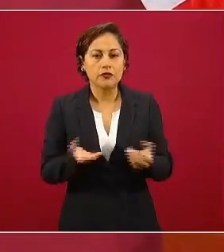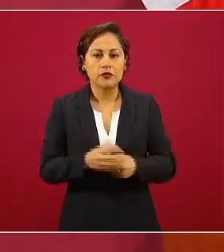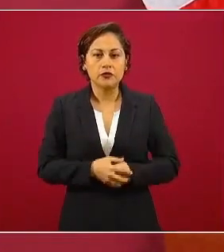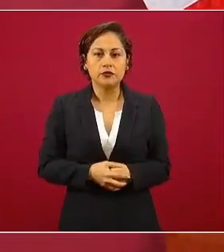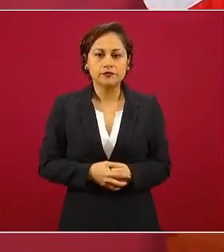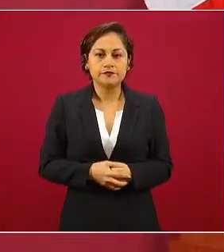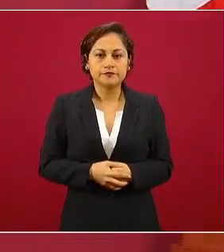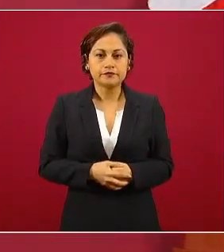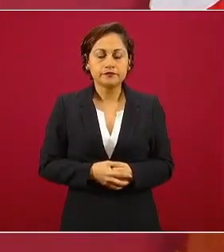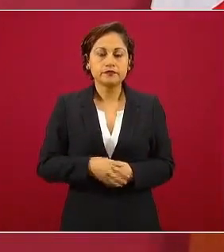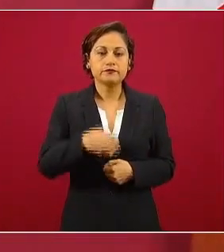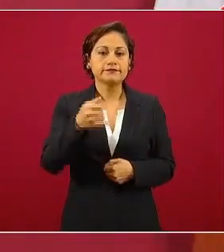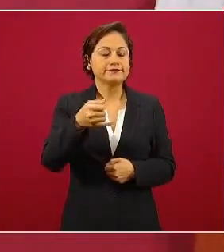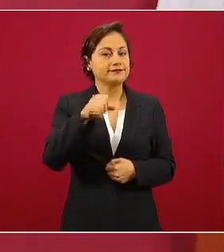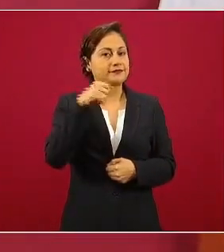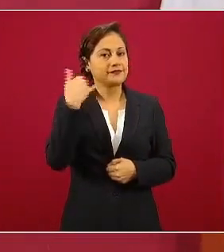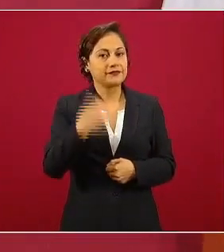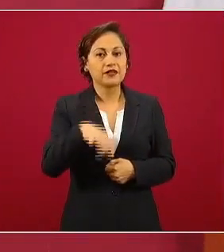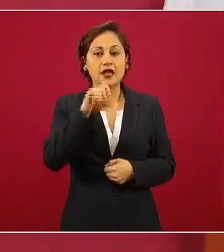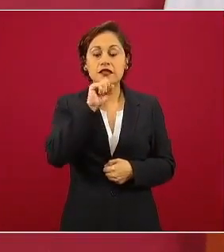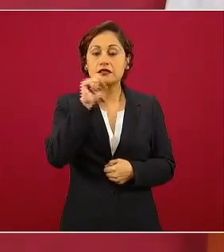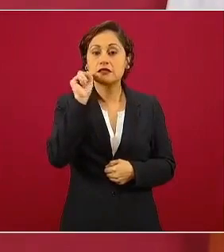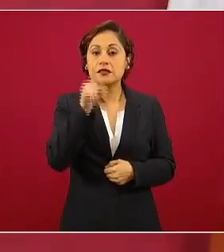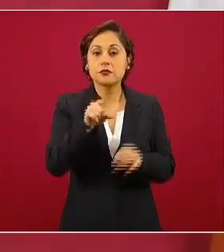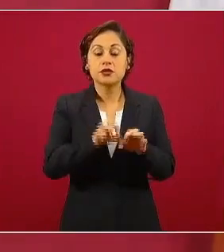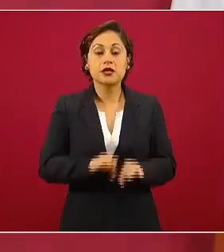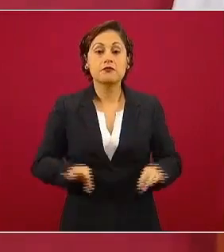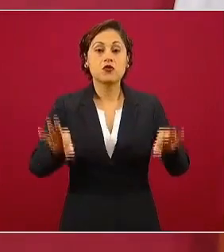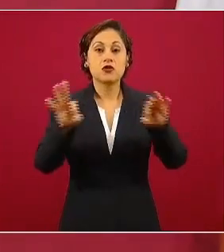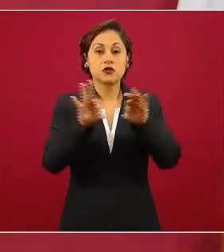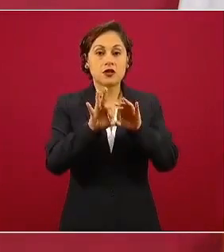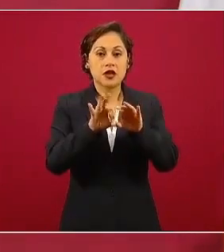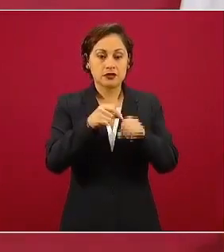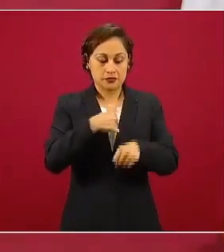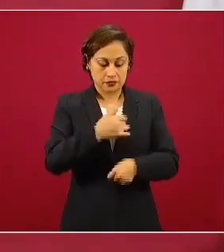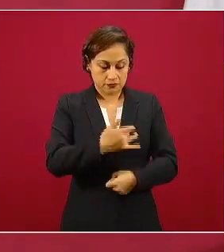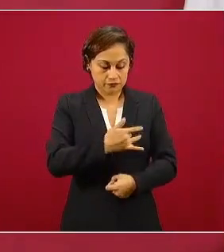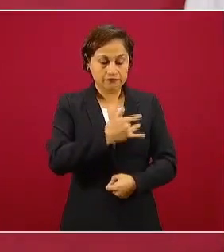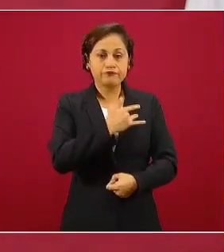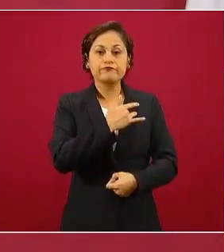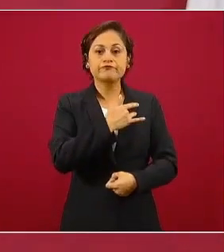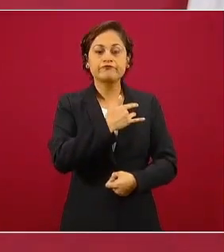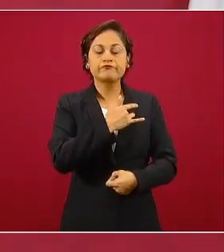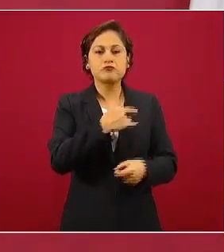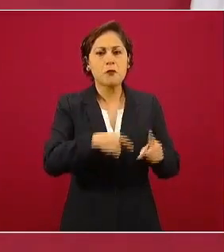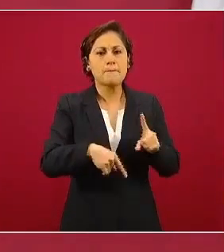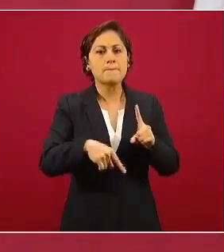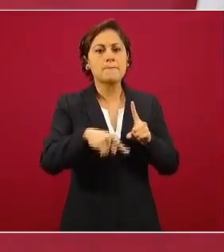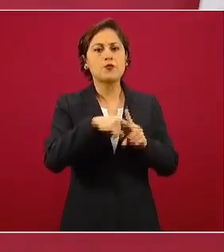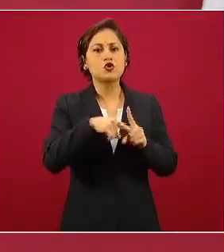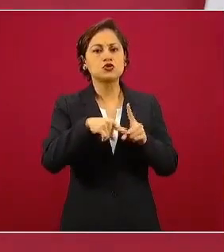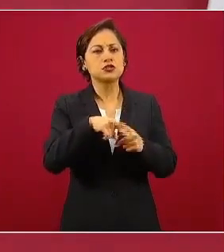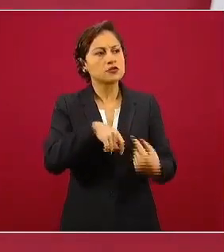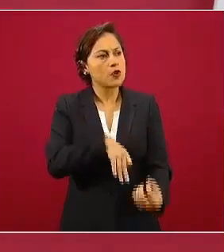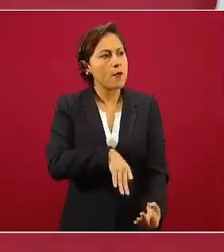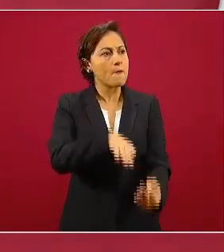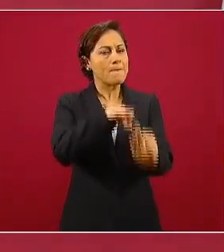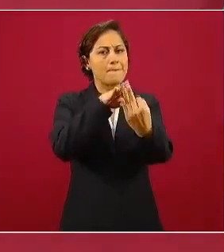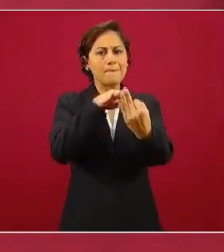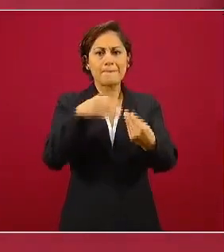y algo que también es muy importante, la actitud ante la vida, no estresarnos,